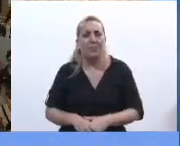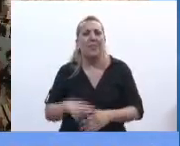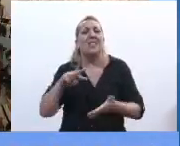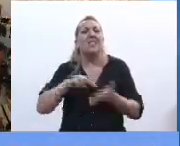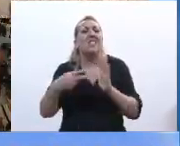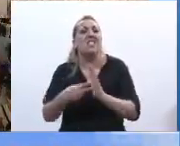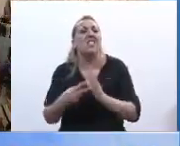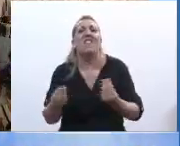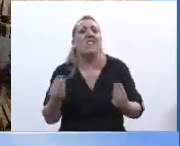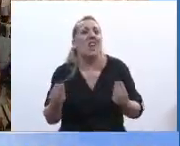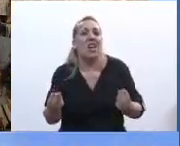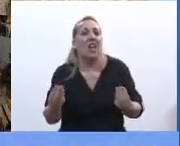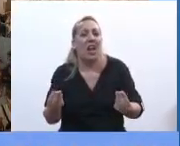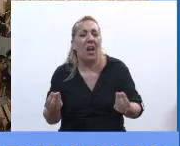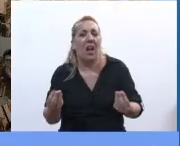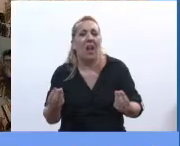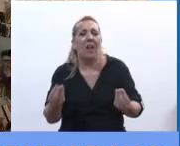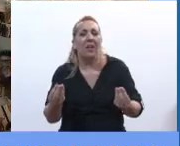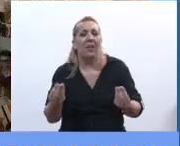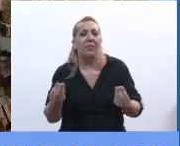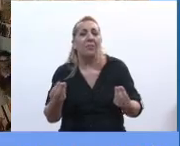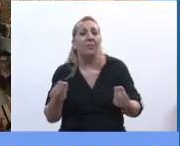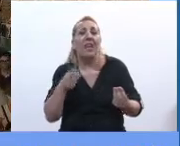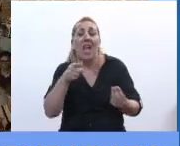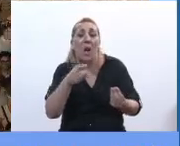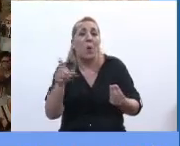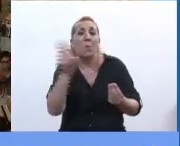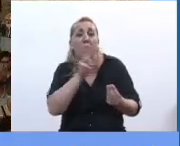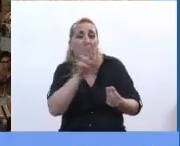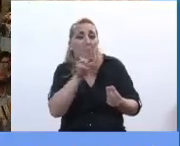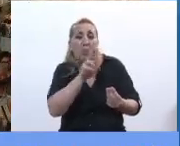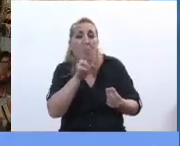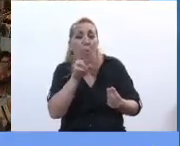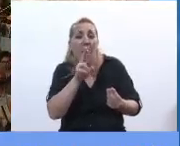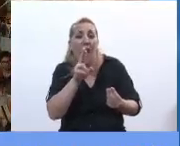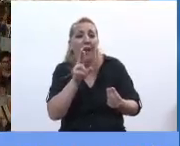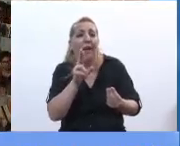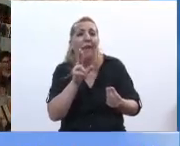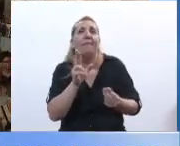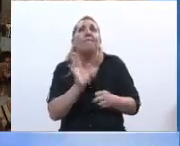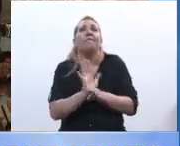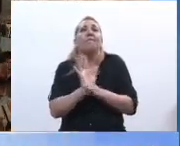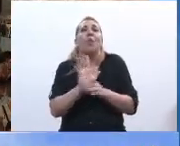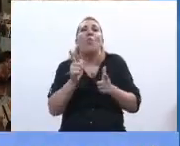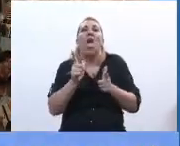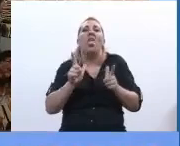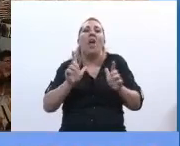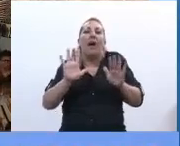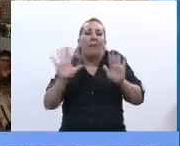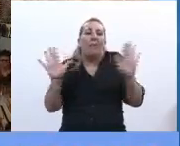significa algo para la cual esa mujer no estaba preparada pero no